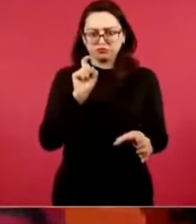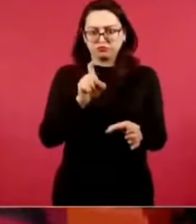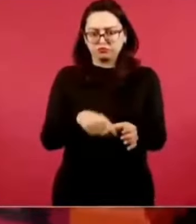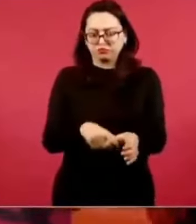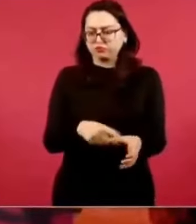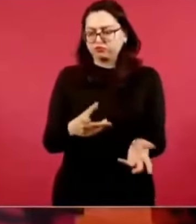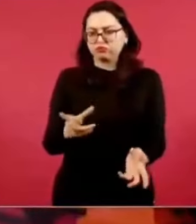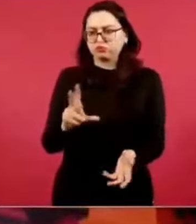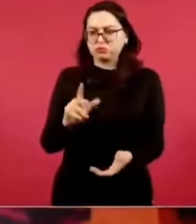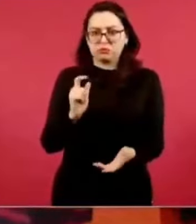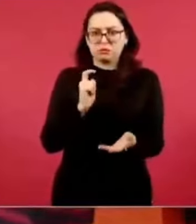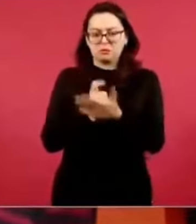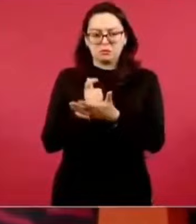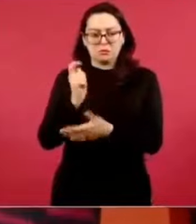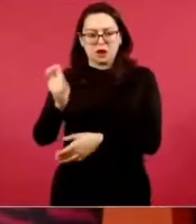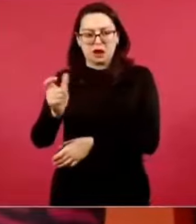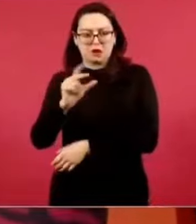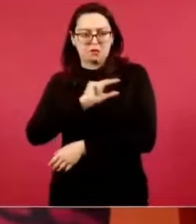privadas,